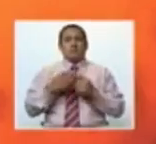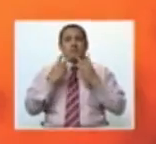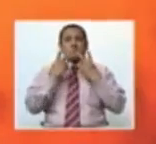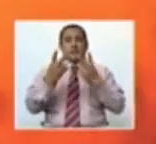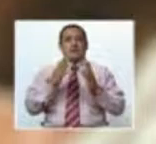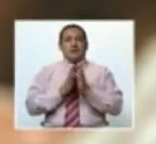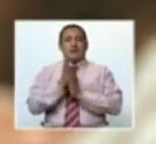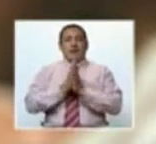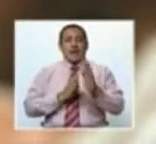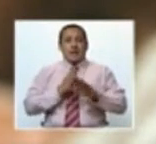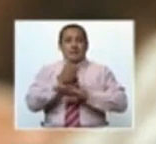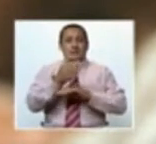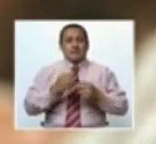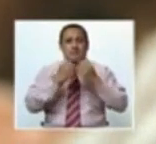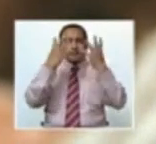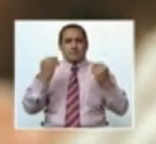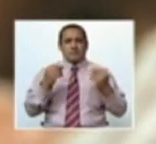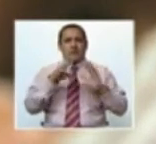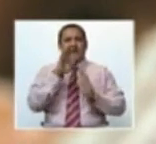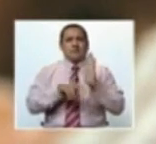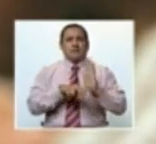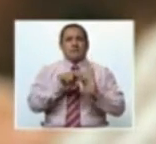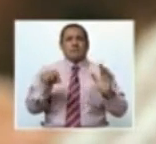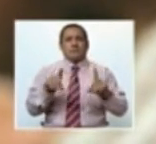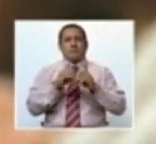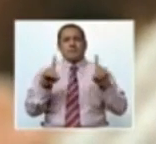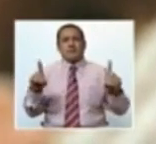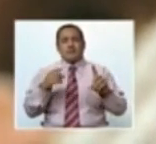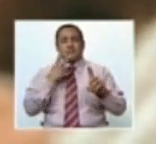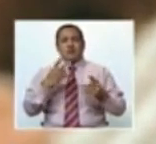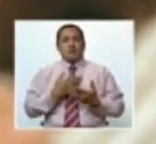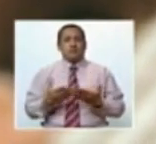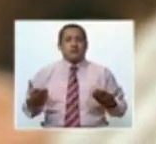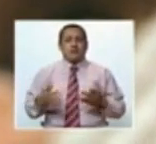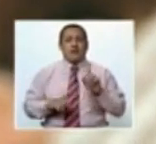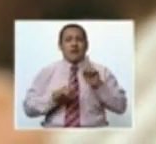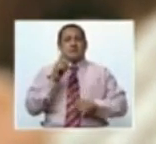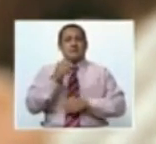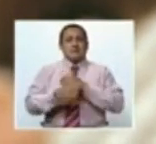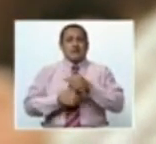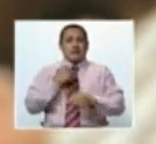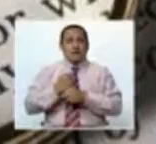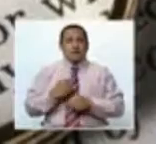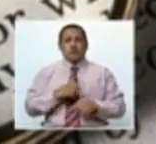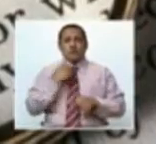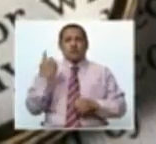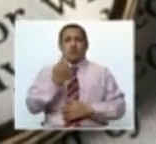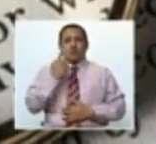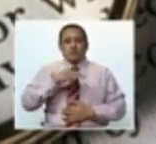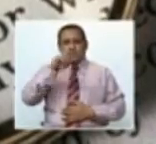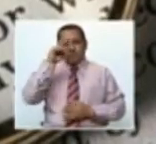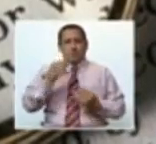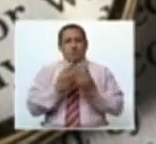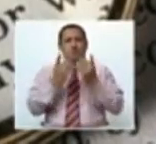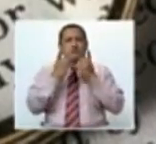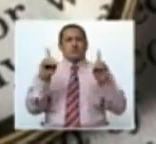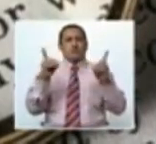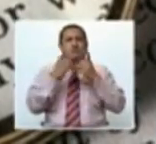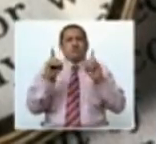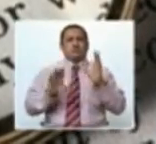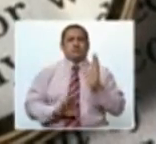compraron felices el pasaje sin retorno se bajan del barco con lo que tienen puesto. En los últimos años en el país, los